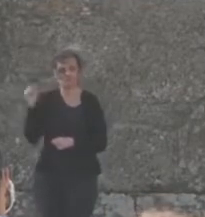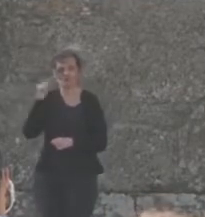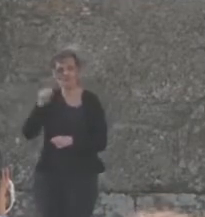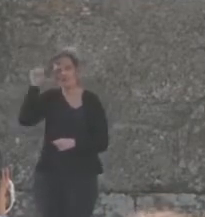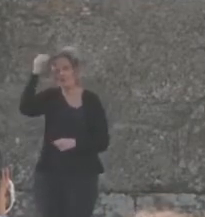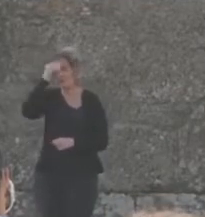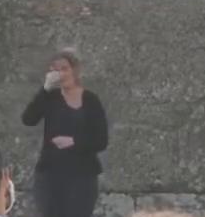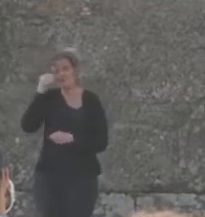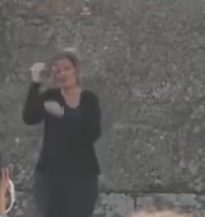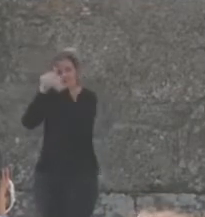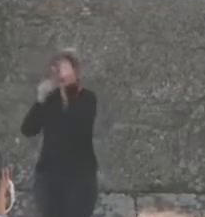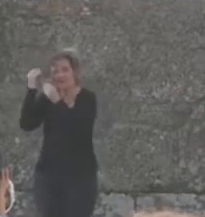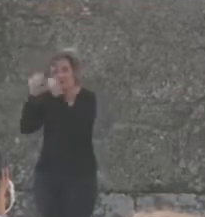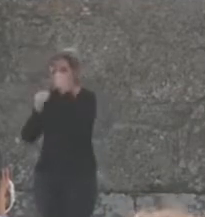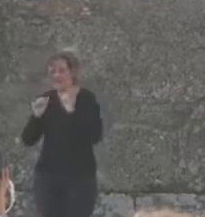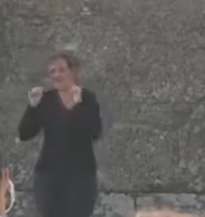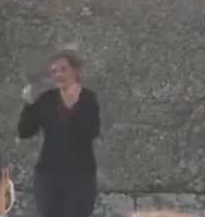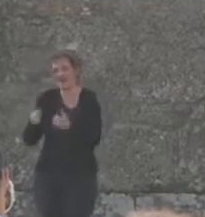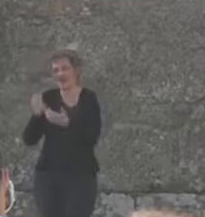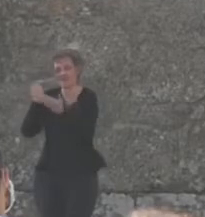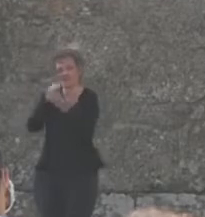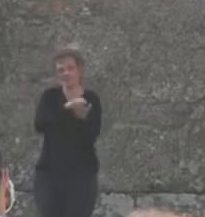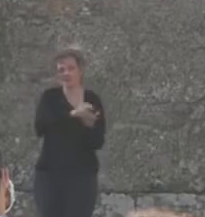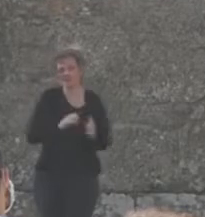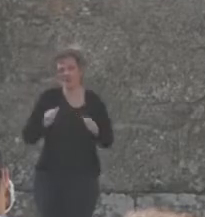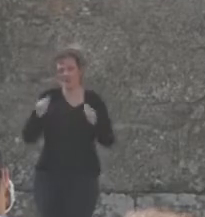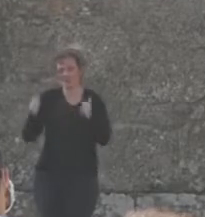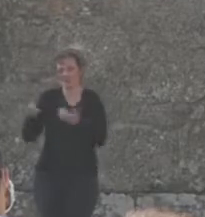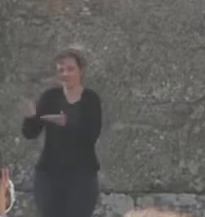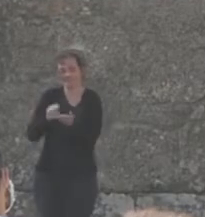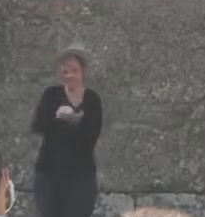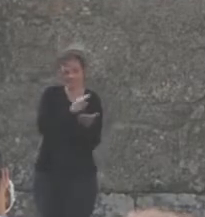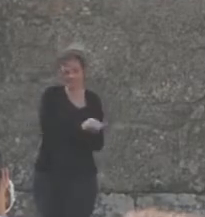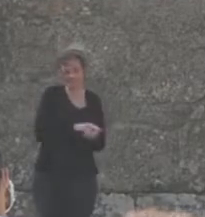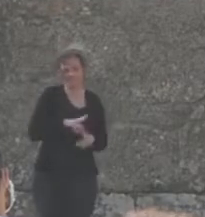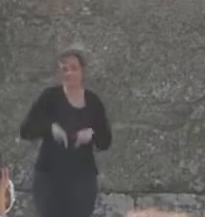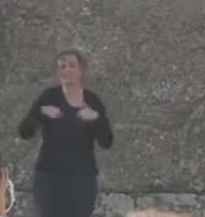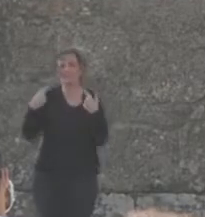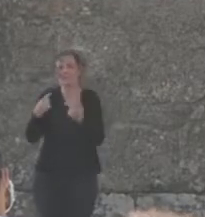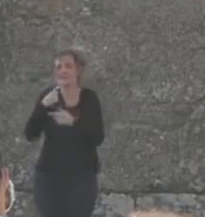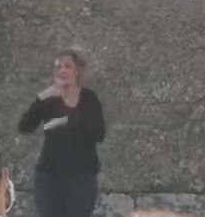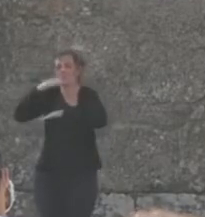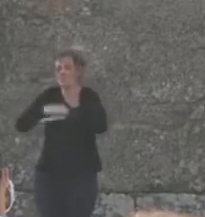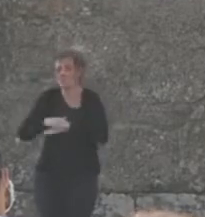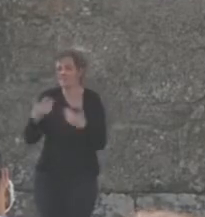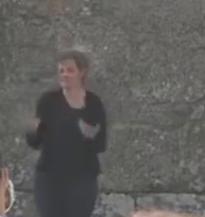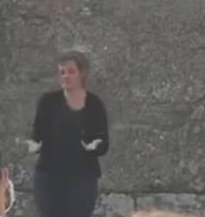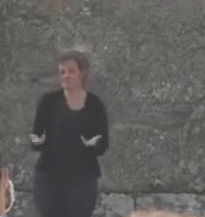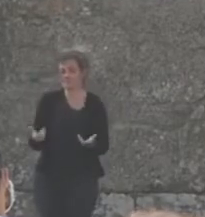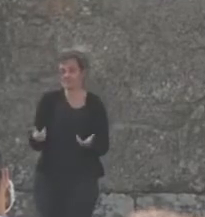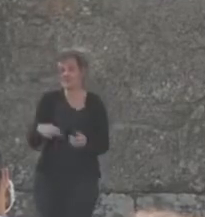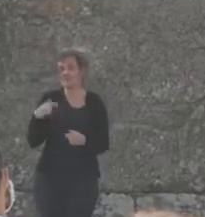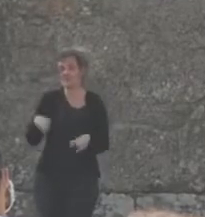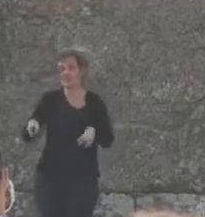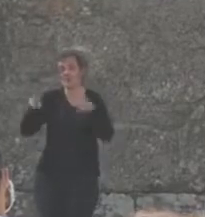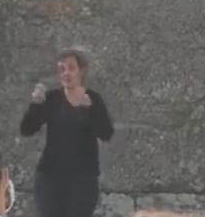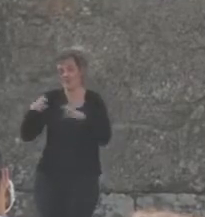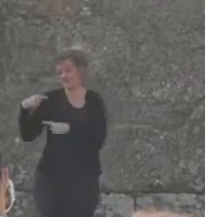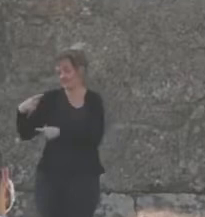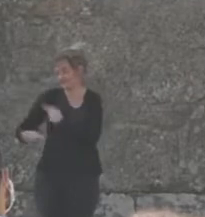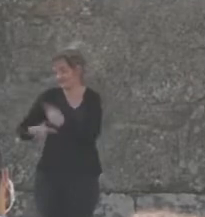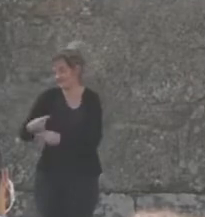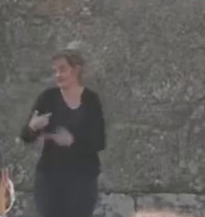era comezar e que as institucións oficiais recolleran estes feitos para darlle cumprimento e que as novas